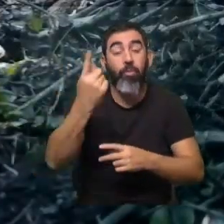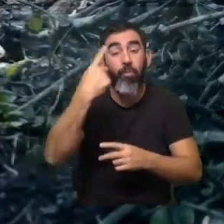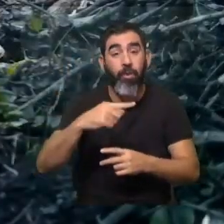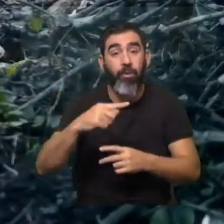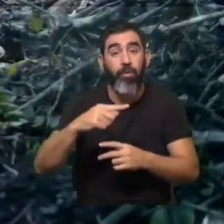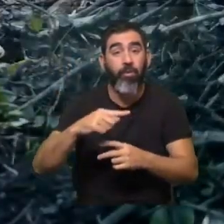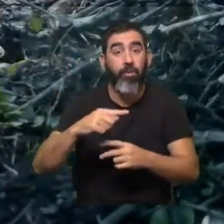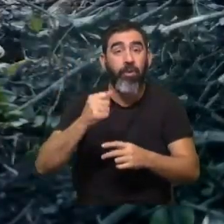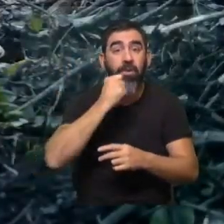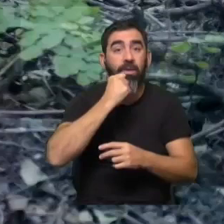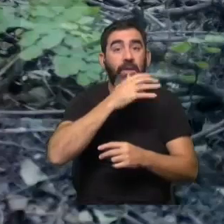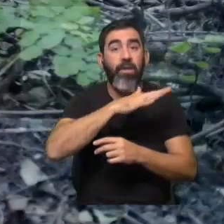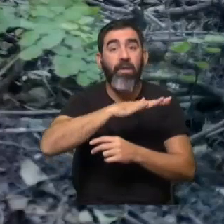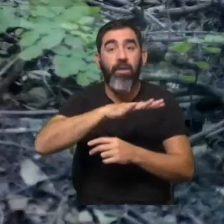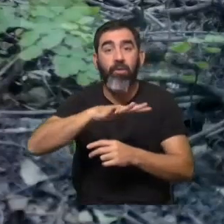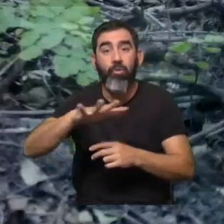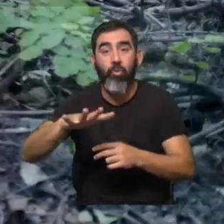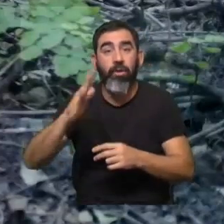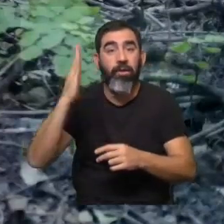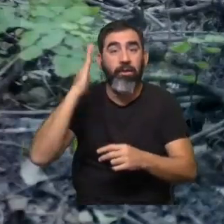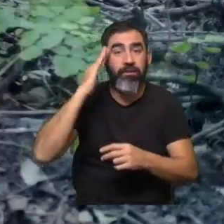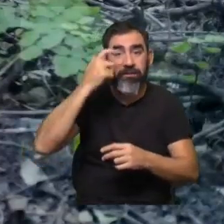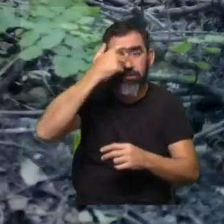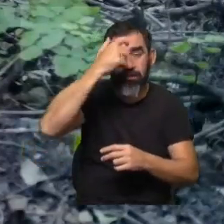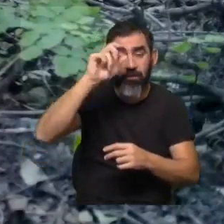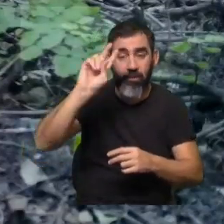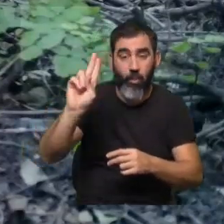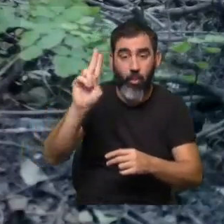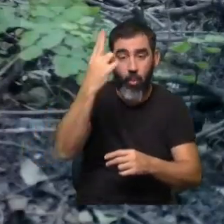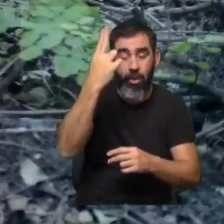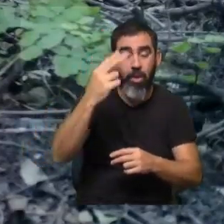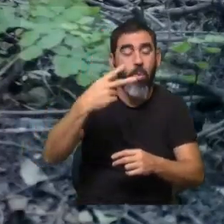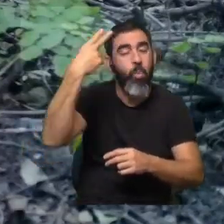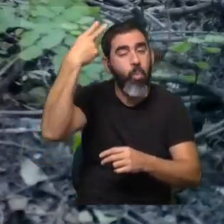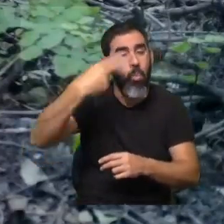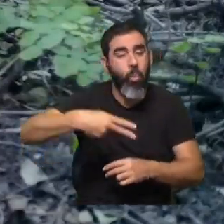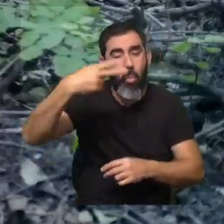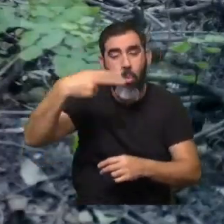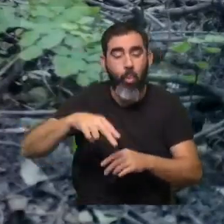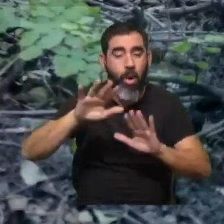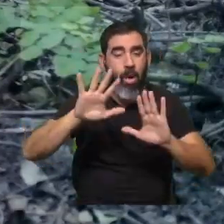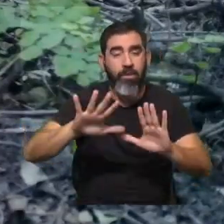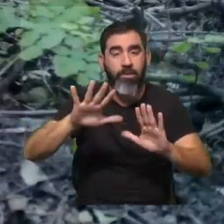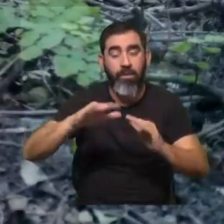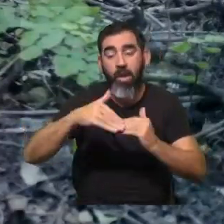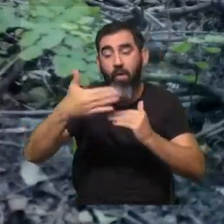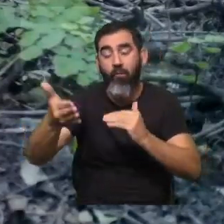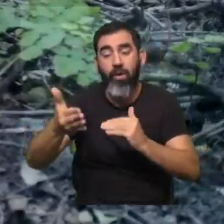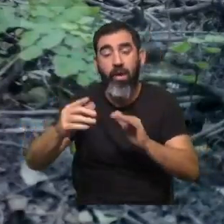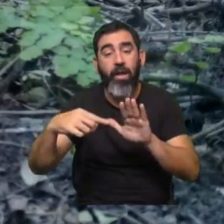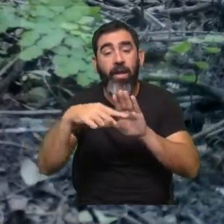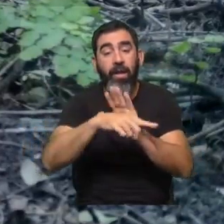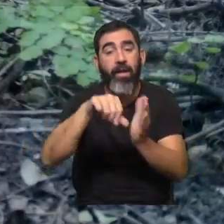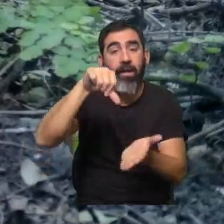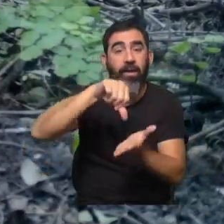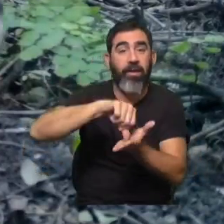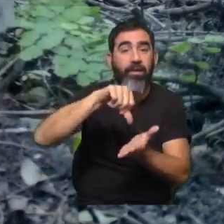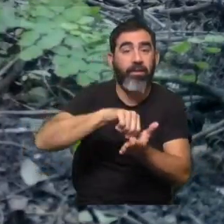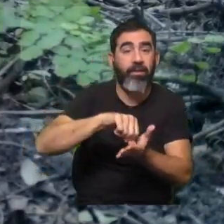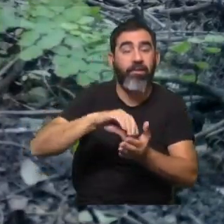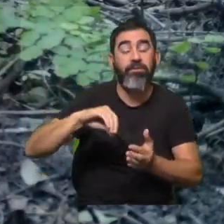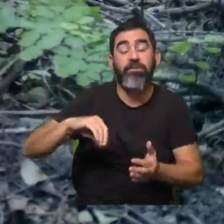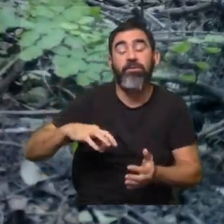es la historia y lo que se sabe de la ciencia en el Uruguay, nunca ha habido registros por fuera de lo que es el este del país,